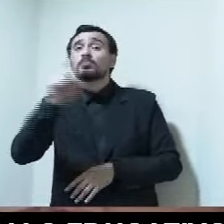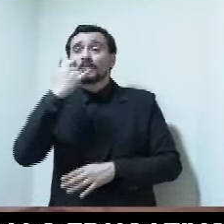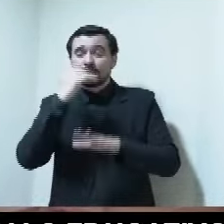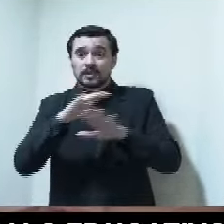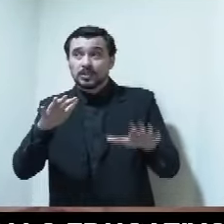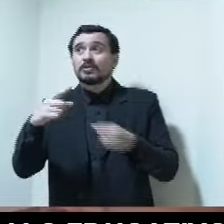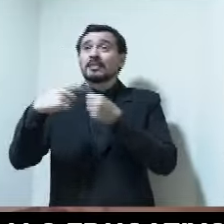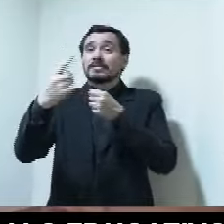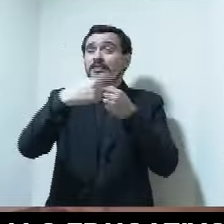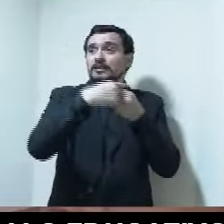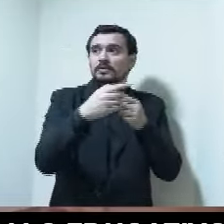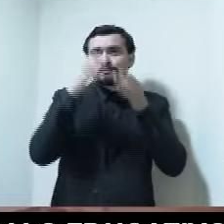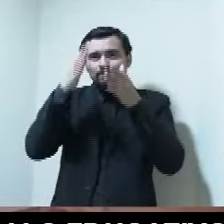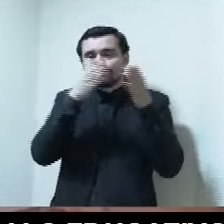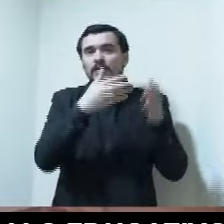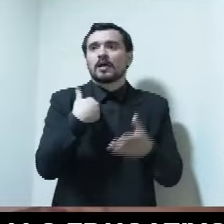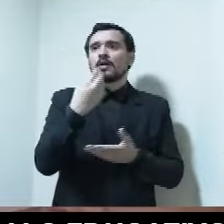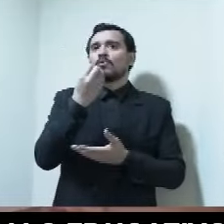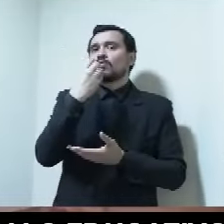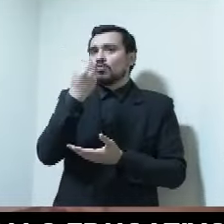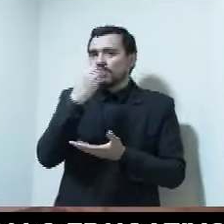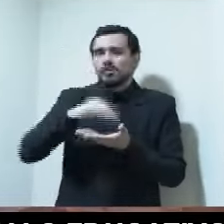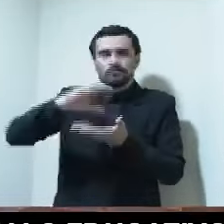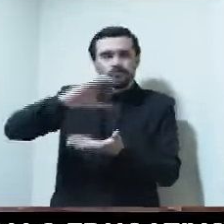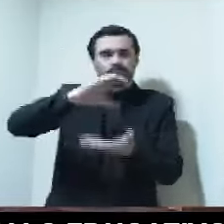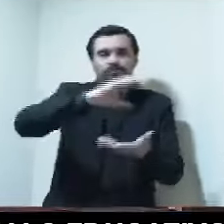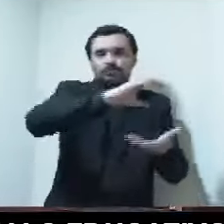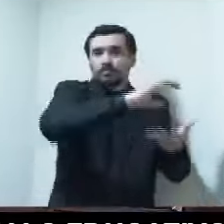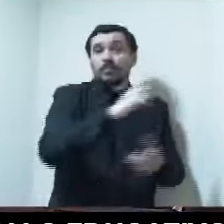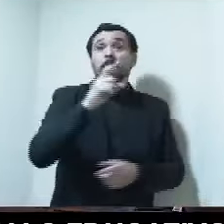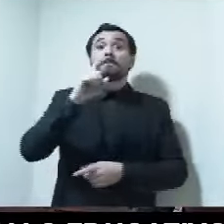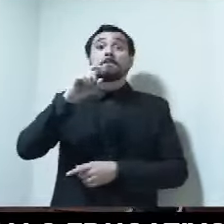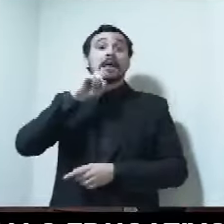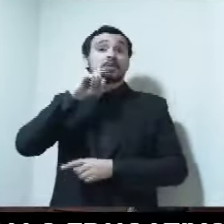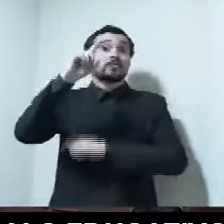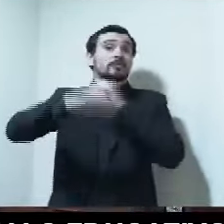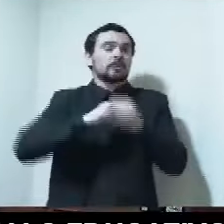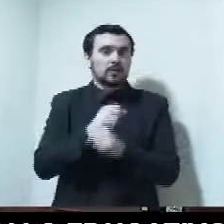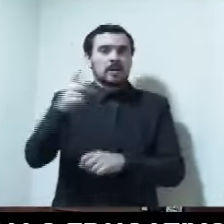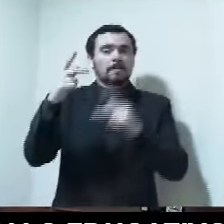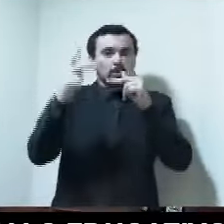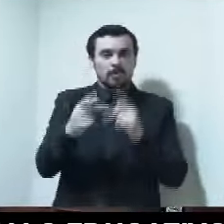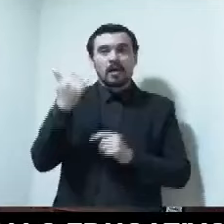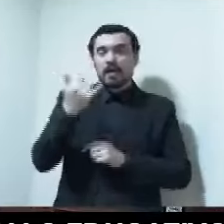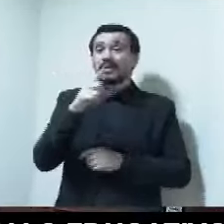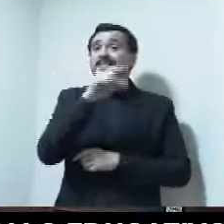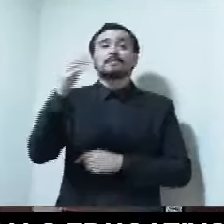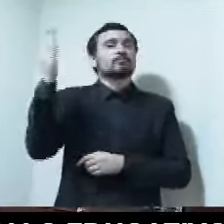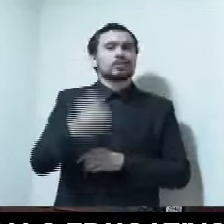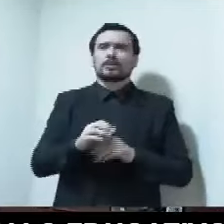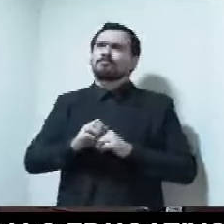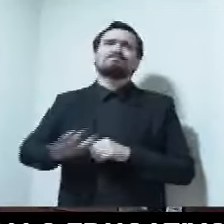distritos prioritarios recibirán alimentos escolares y desde marzo del próximo año el programa tendrá una cobertura del